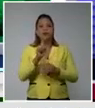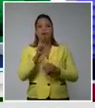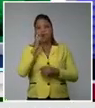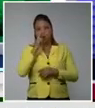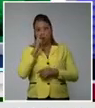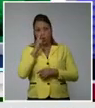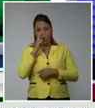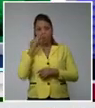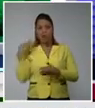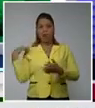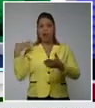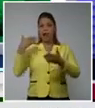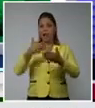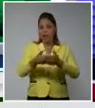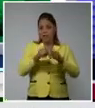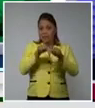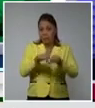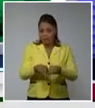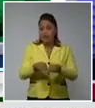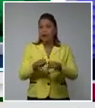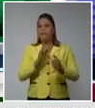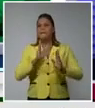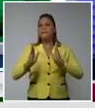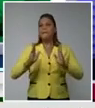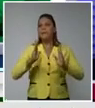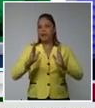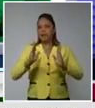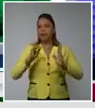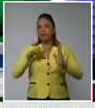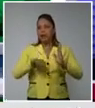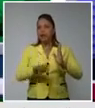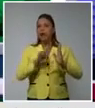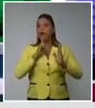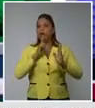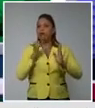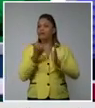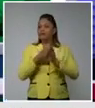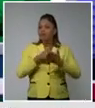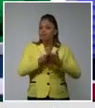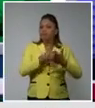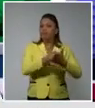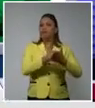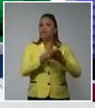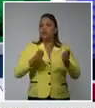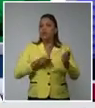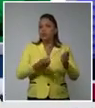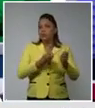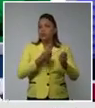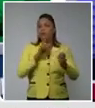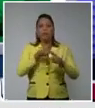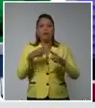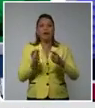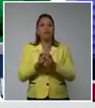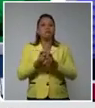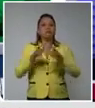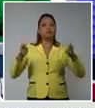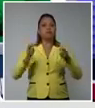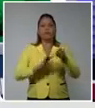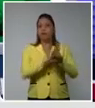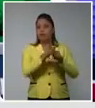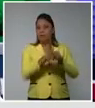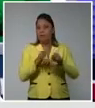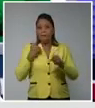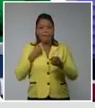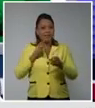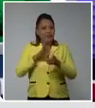ha sido el periodo donde estamos enfrentando el incremento mayor que hemos tenido de la pandemia desde el principio